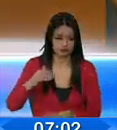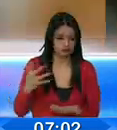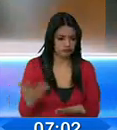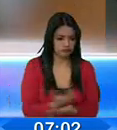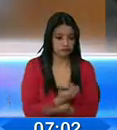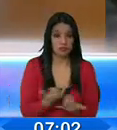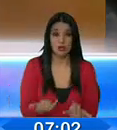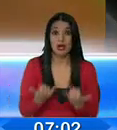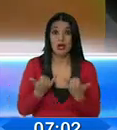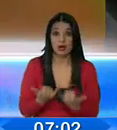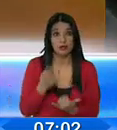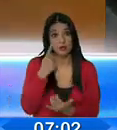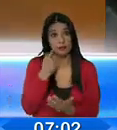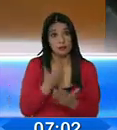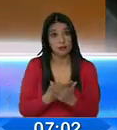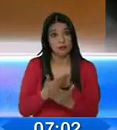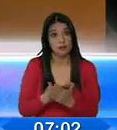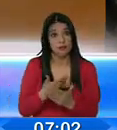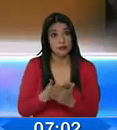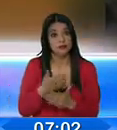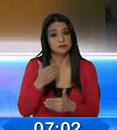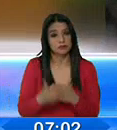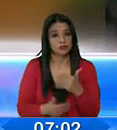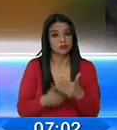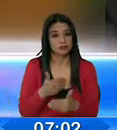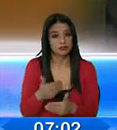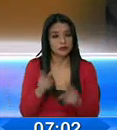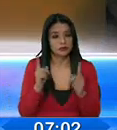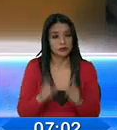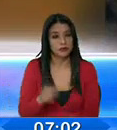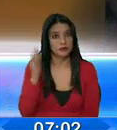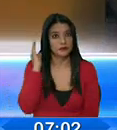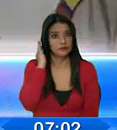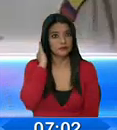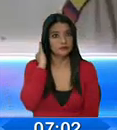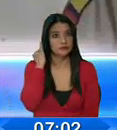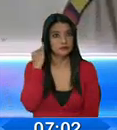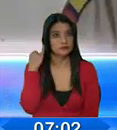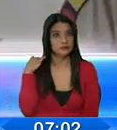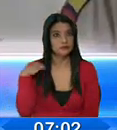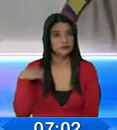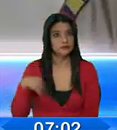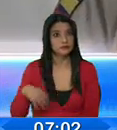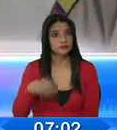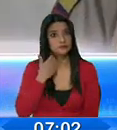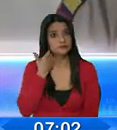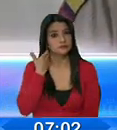forman parte de las evidencias en el proceso que deben enfrentar.